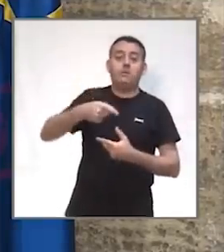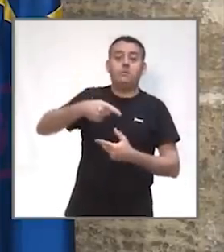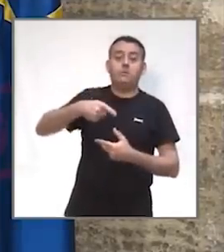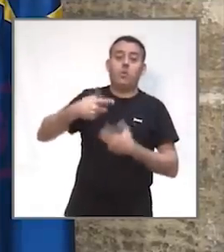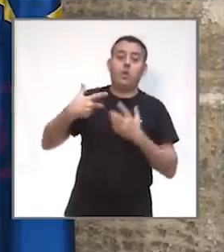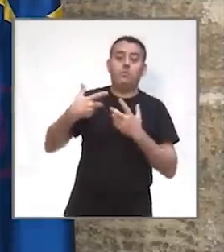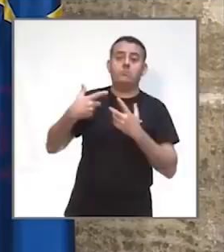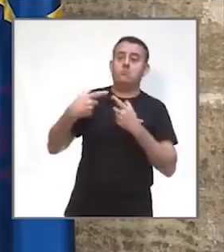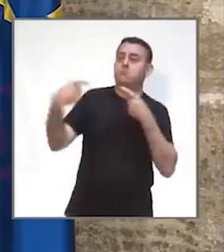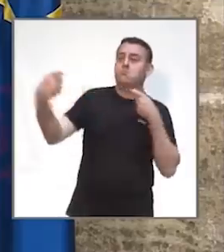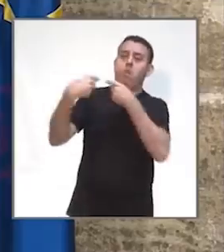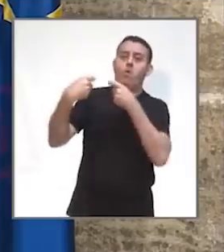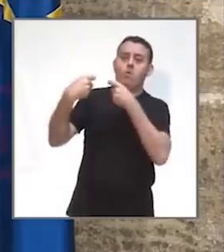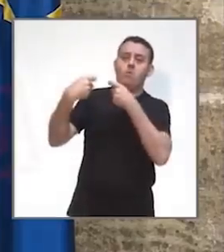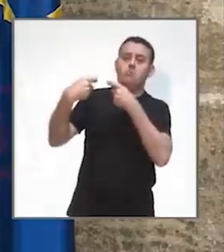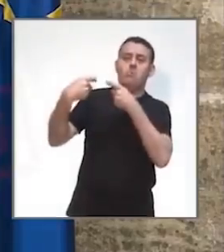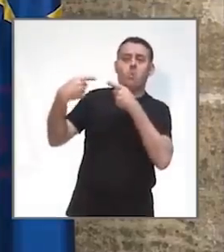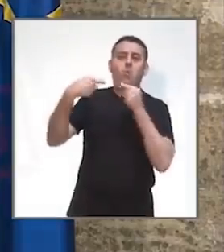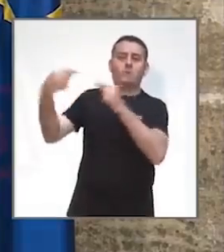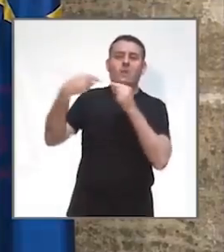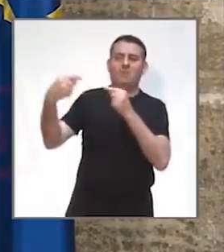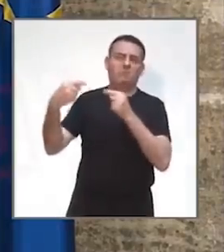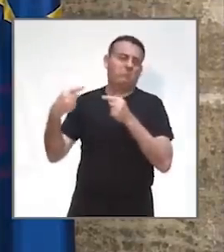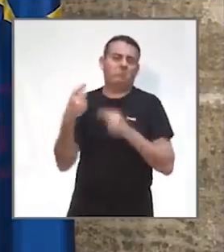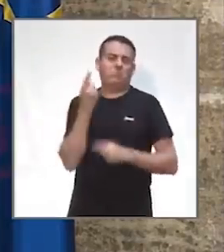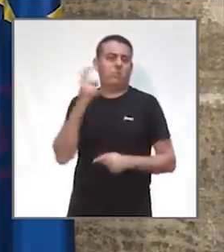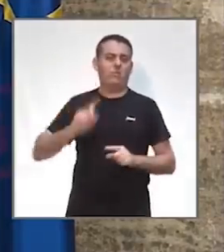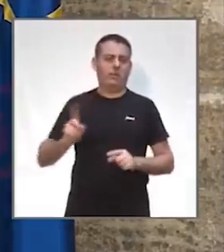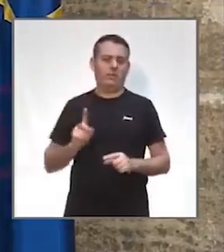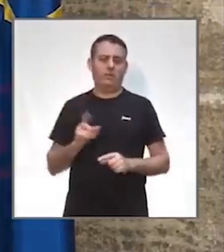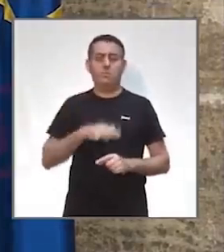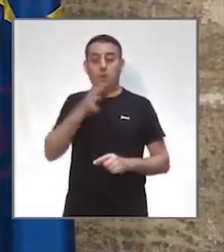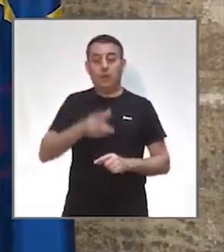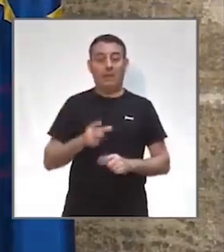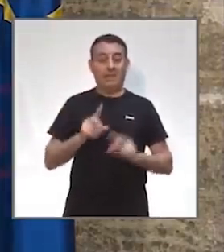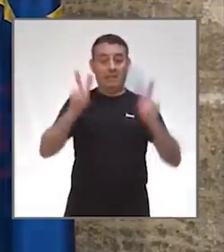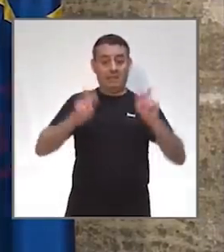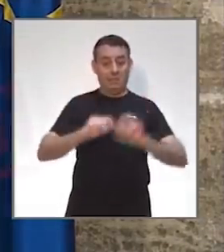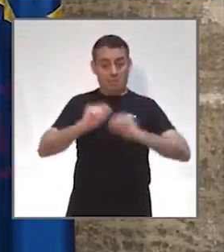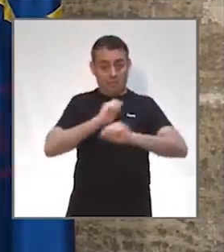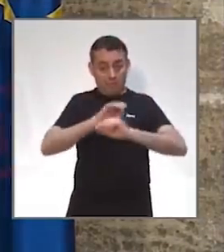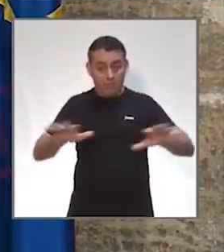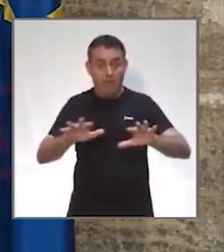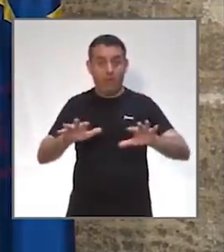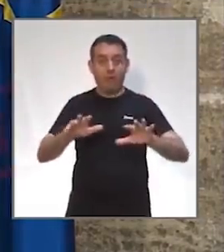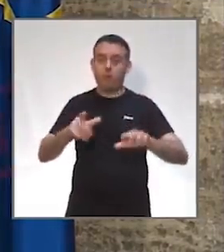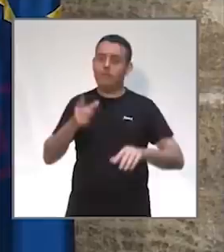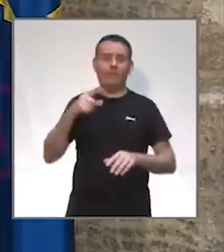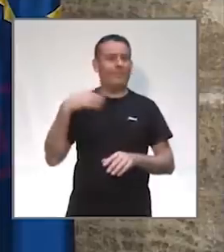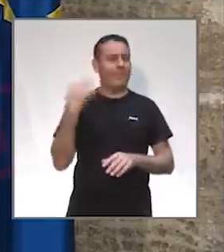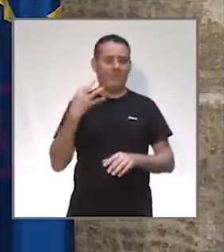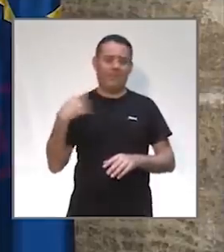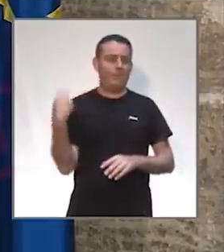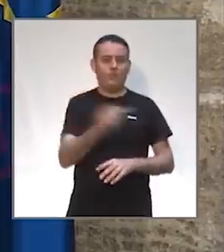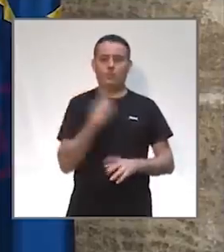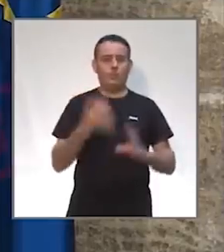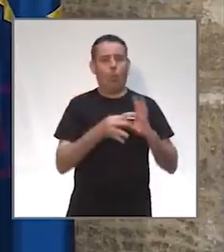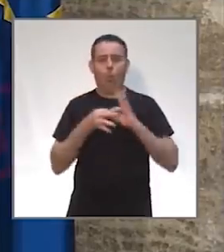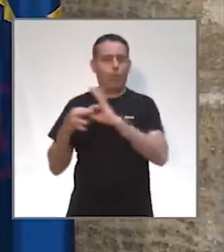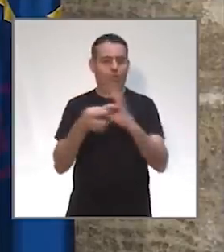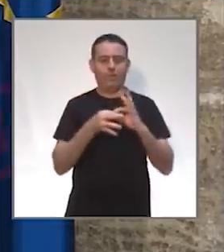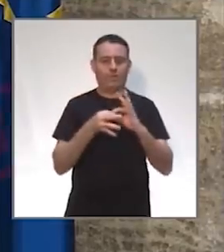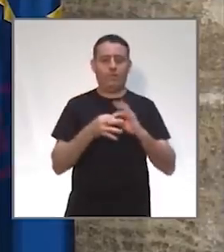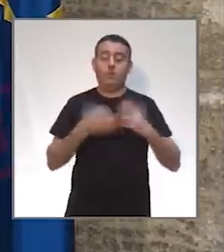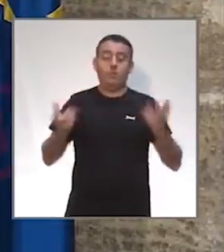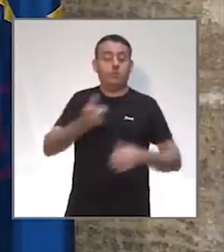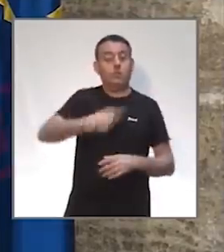usted cómo lo han justificado? Que es que en La Ribera tienen la costumbre de reunirse familiarmente a comer, como si en